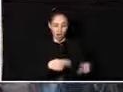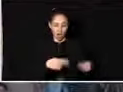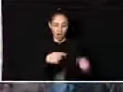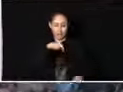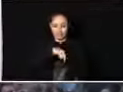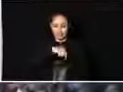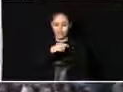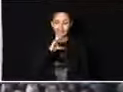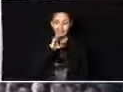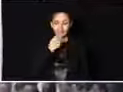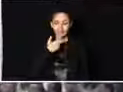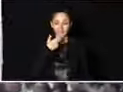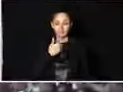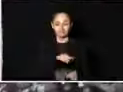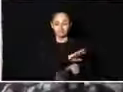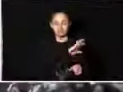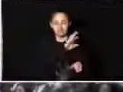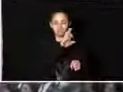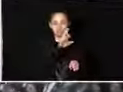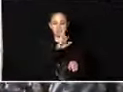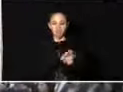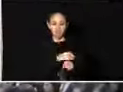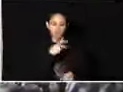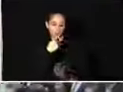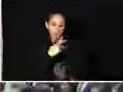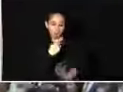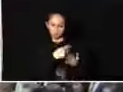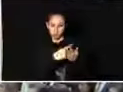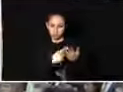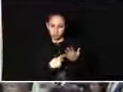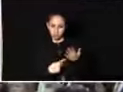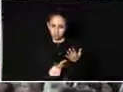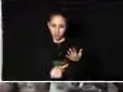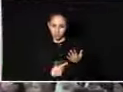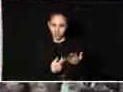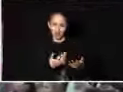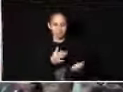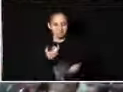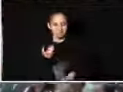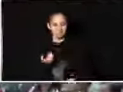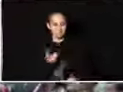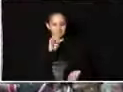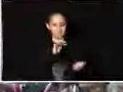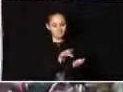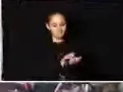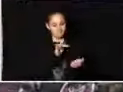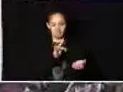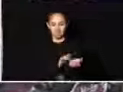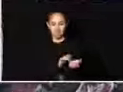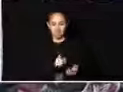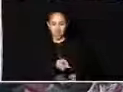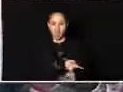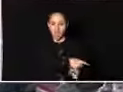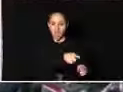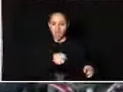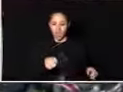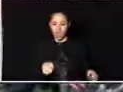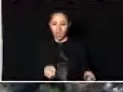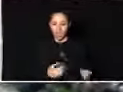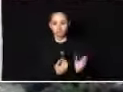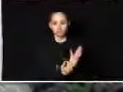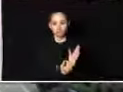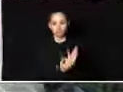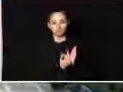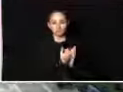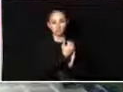propósito generar alianzas estratégicas para ampliar los canales de proveeduría con la industria mexicana de exportación, así